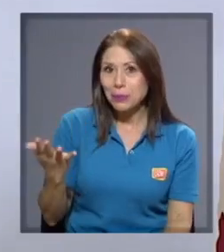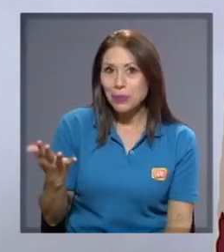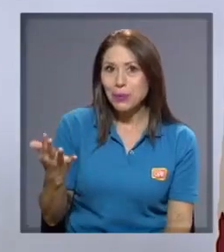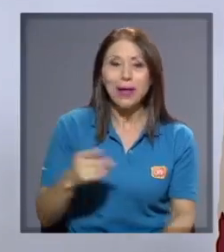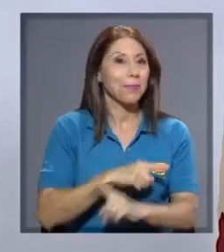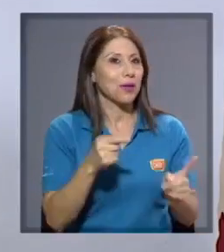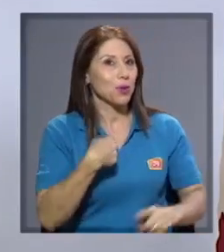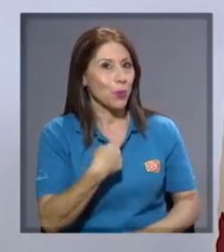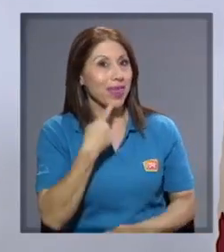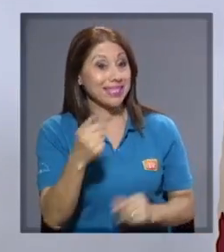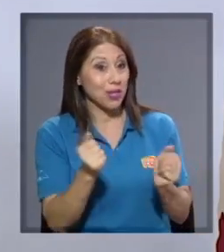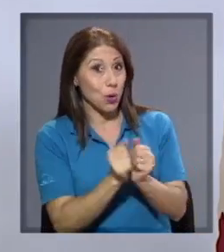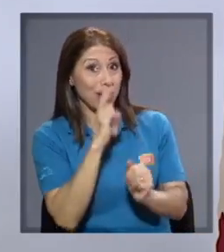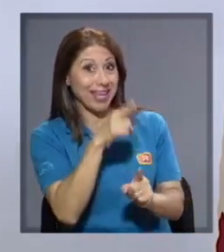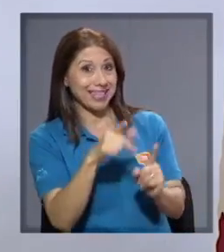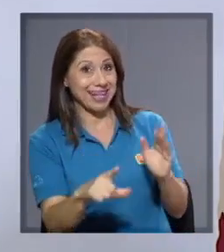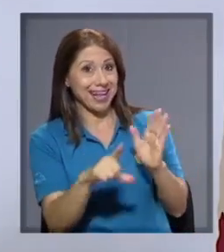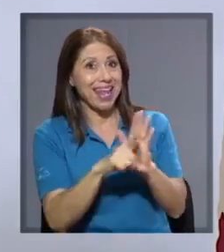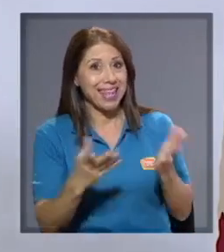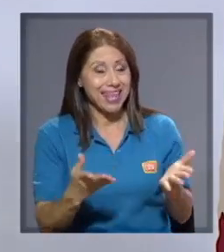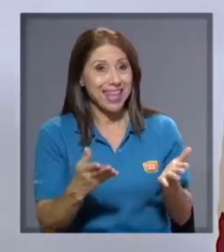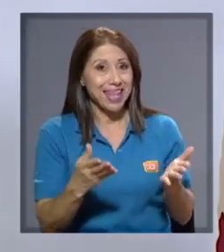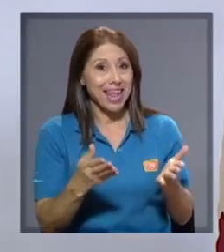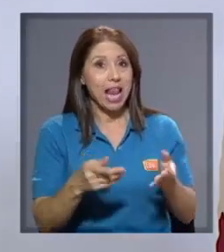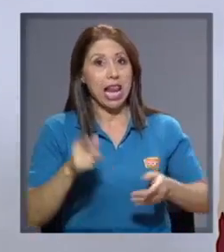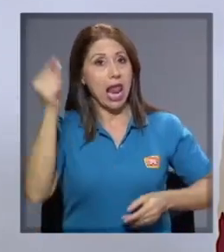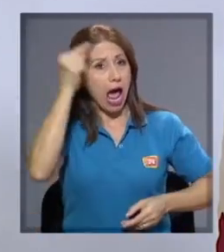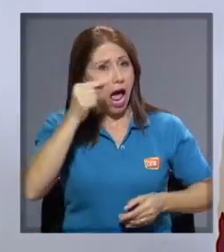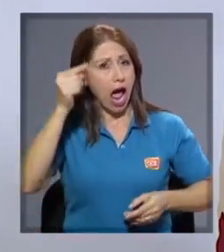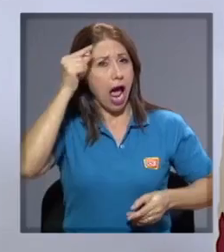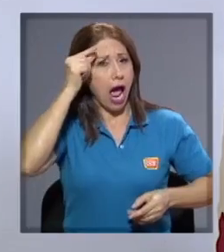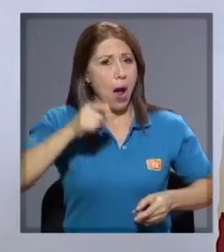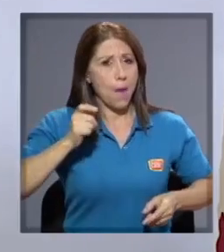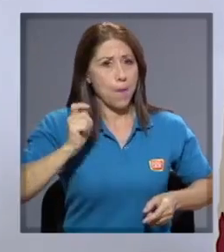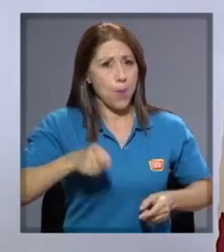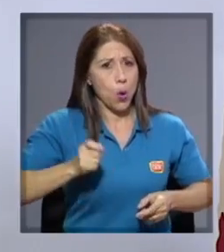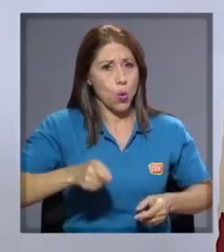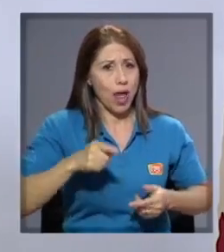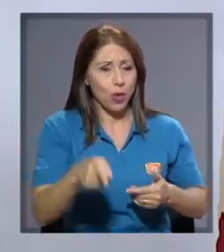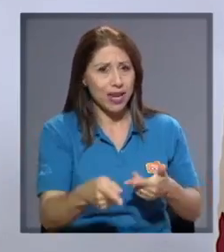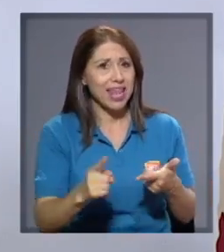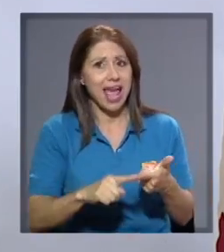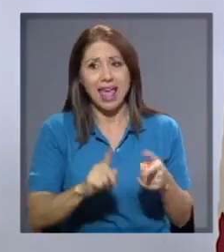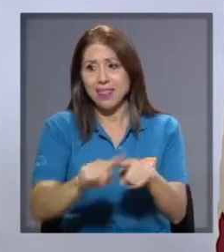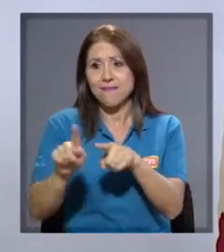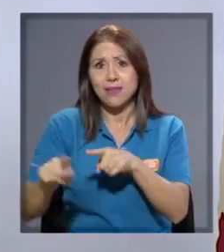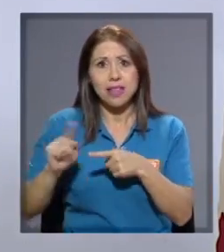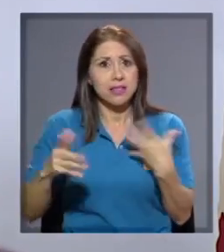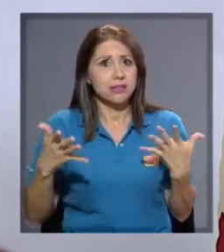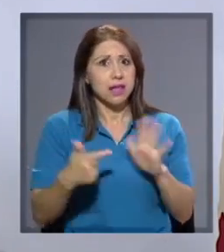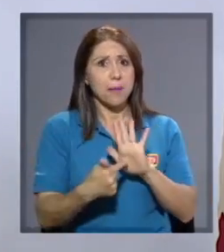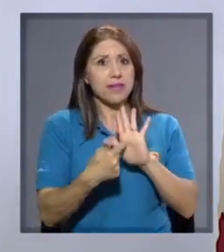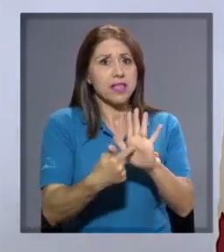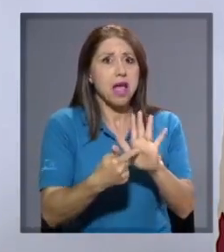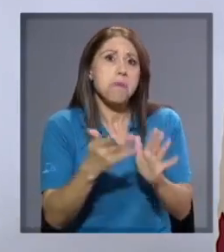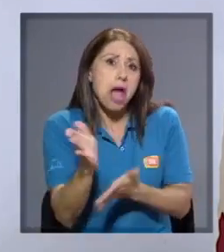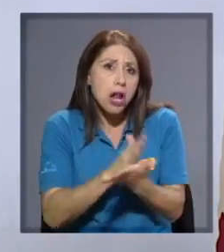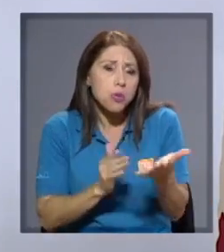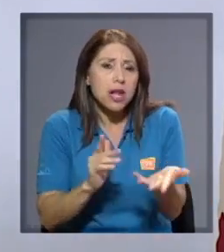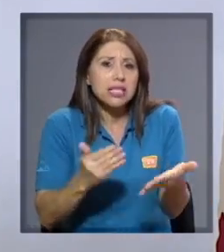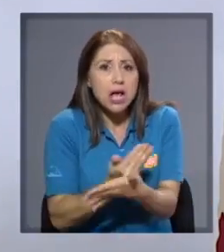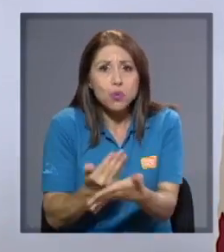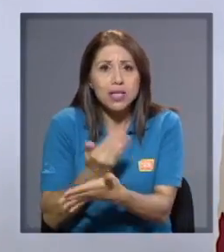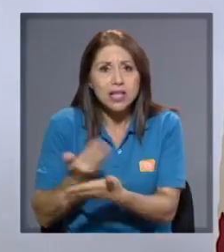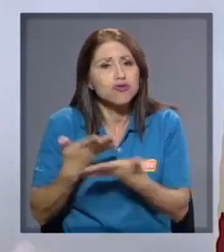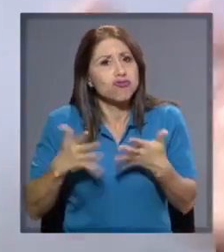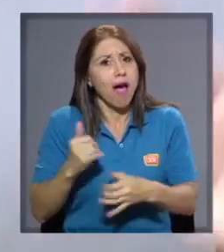ley del 54 o sea la procuraduría y las diferencias se ha manifestado después que hay que hacer algunas algunas actualizaciones y sobre eso